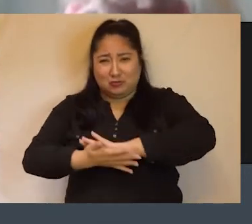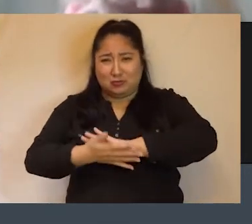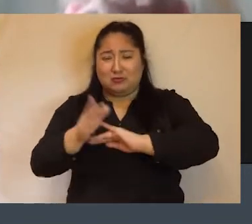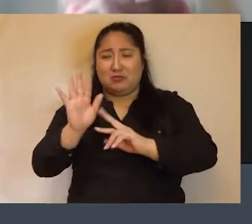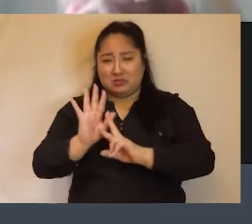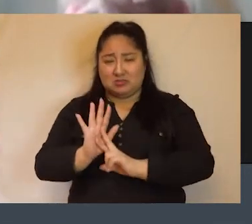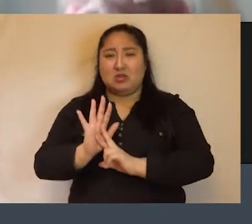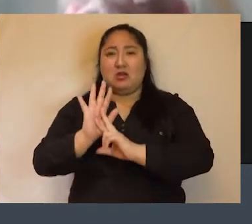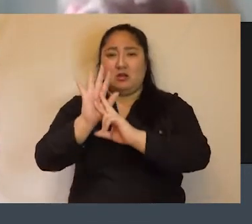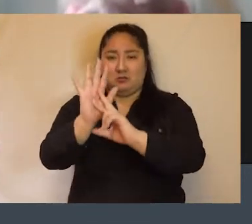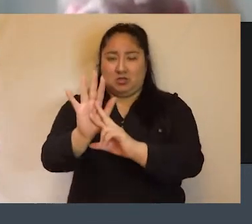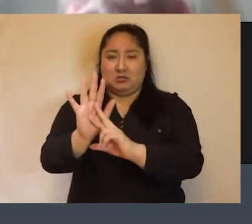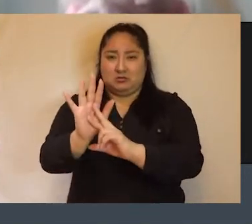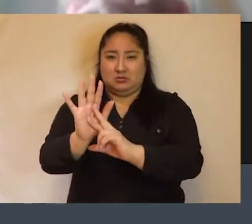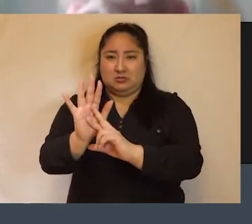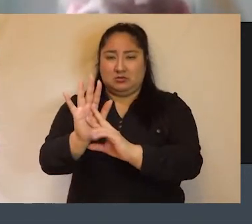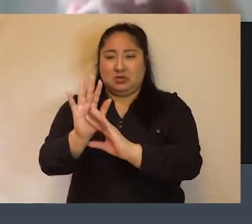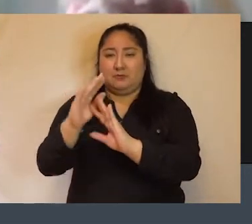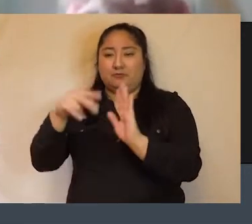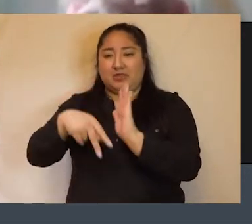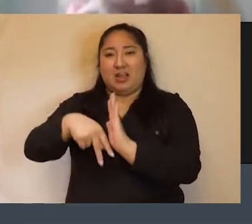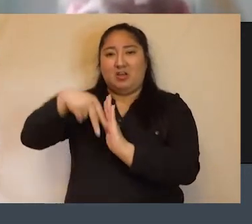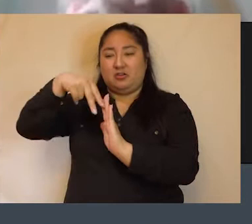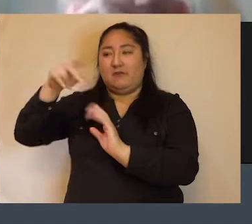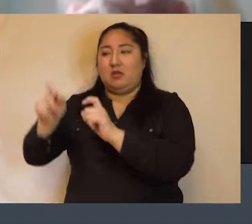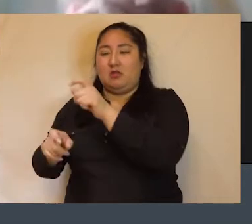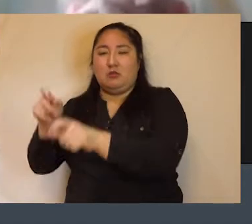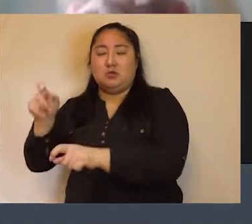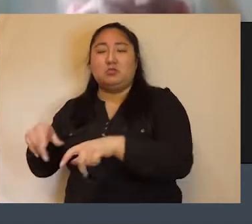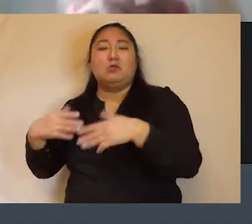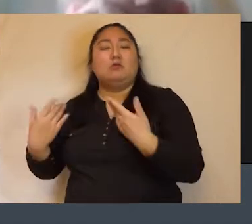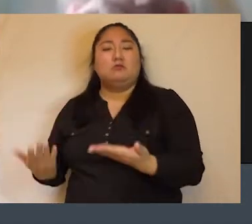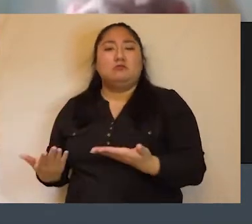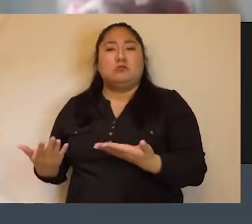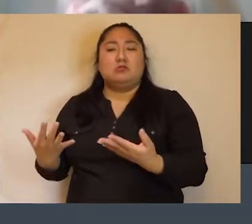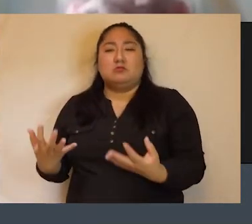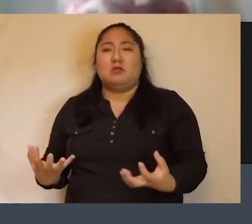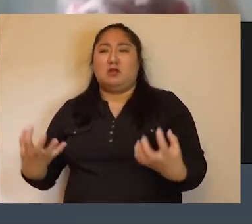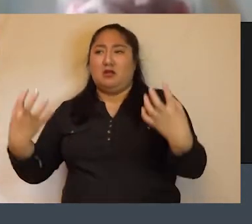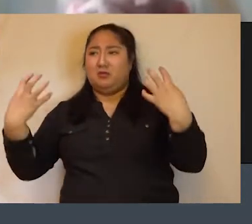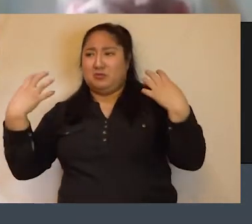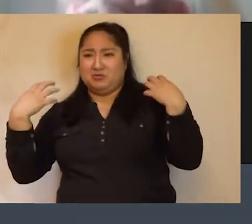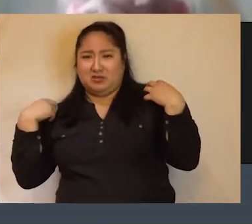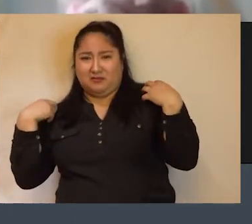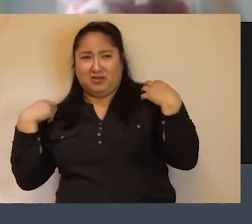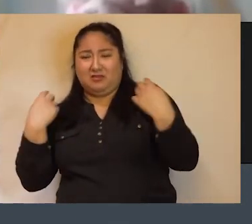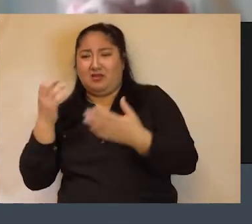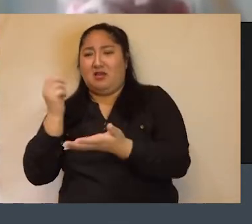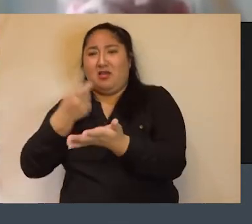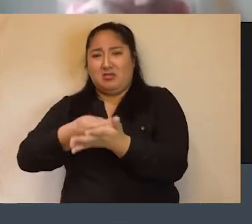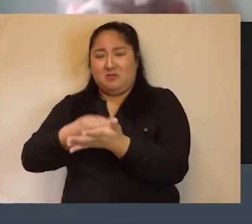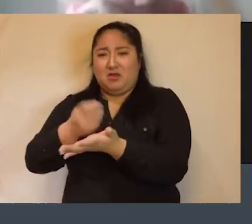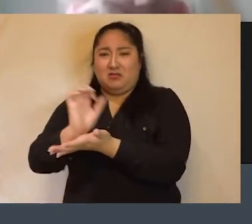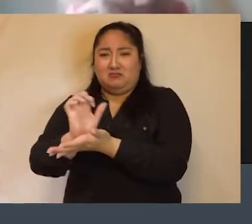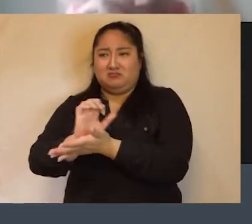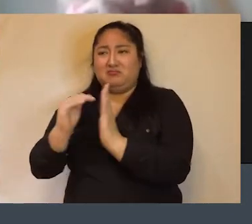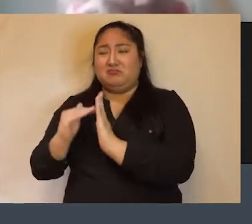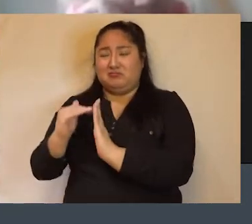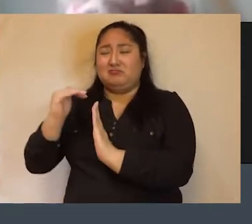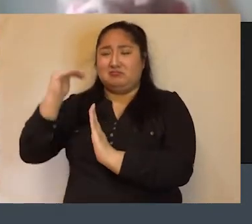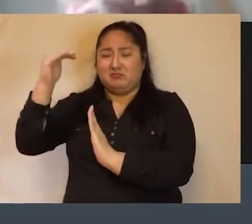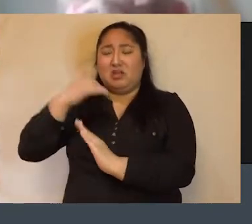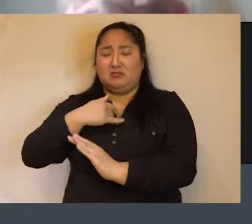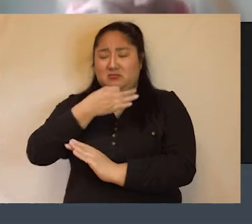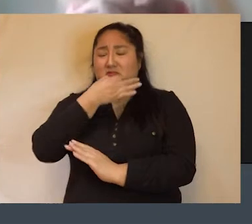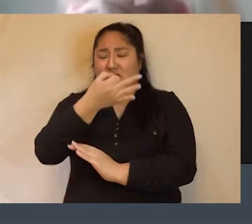consumo está representado en los niveles de ingreso que tienen las personas. Por lo tanto, la carga tributaria que soportamos todos los chilenos es